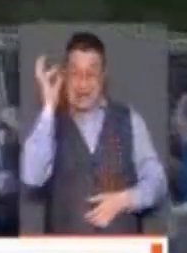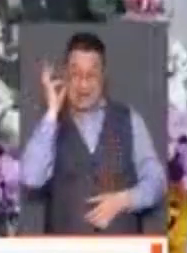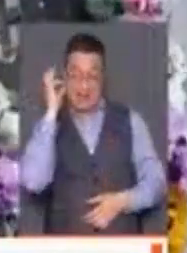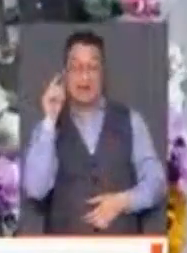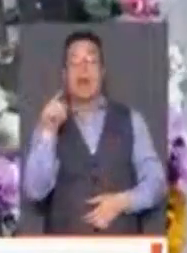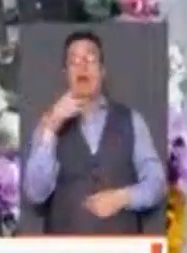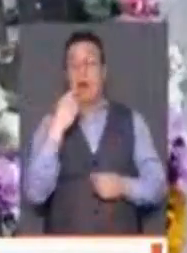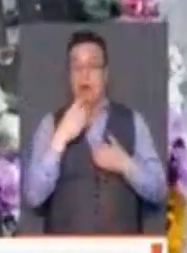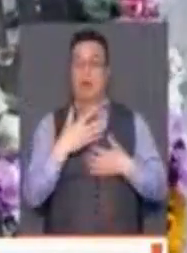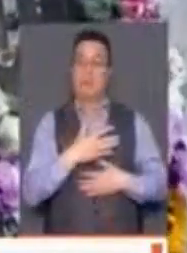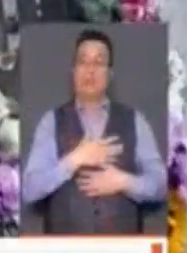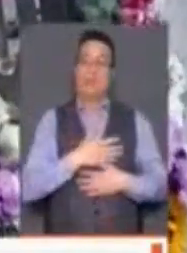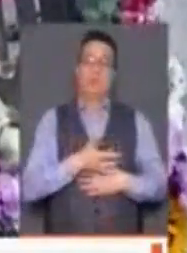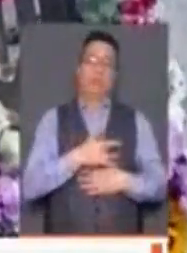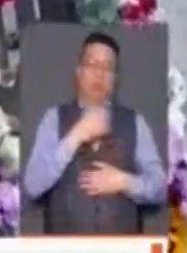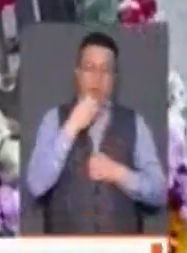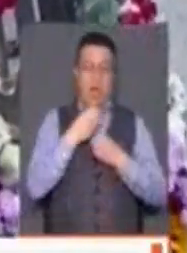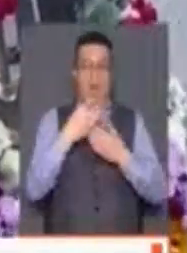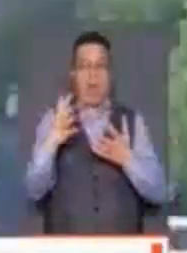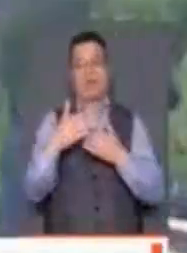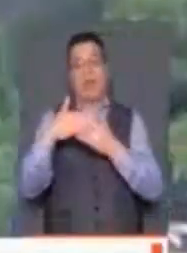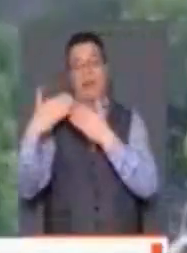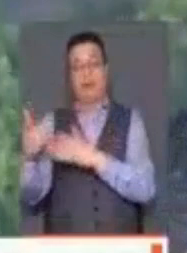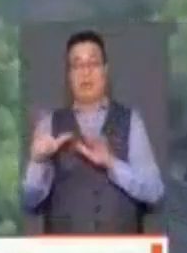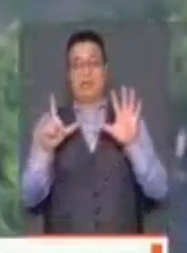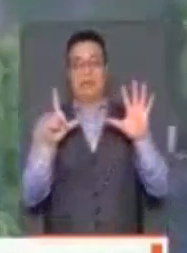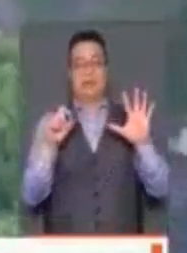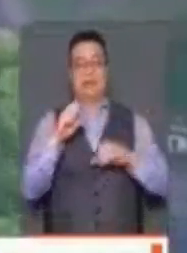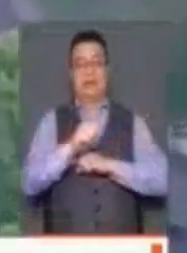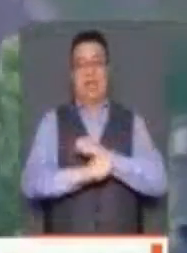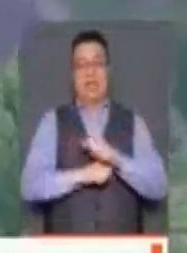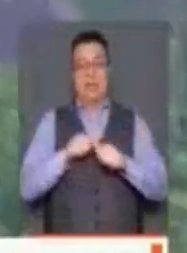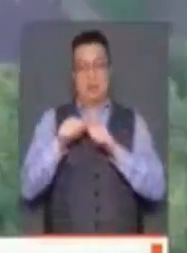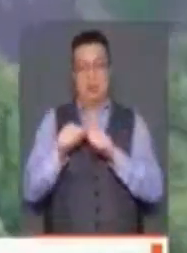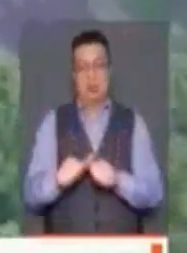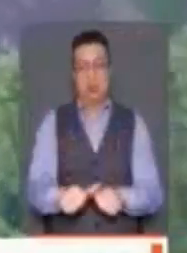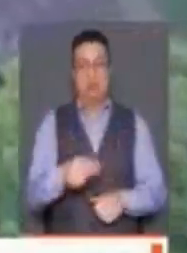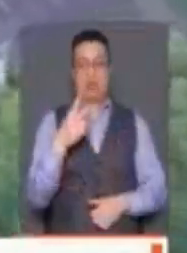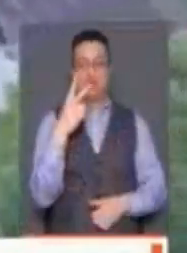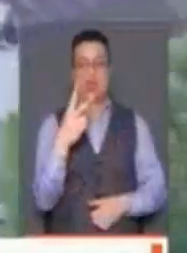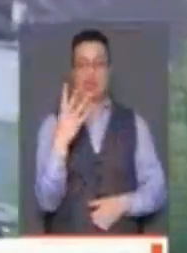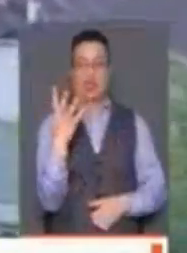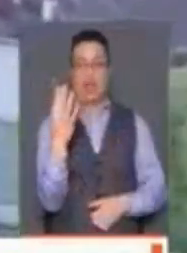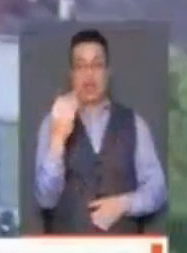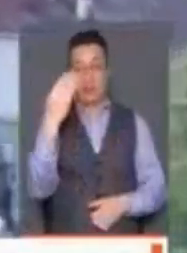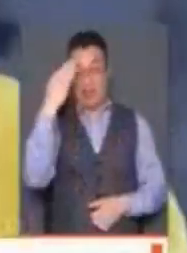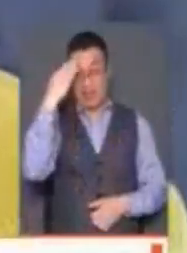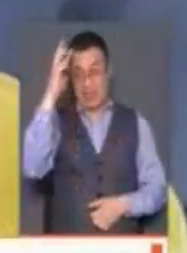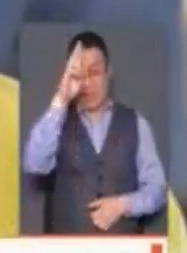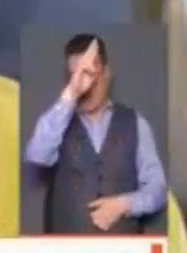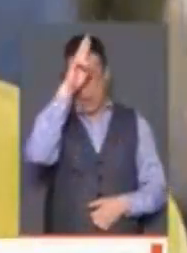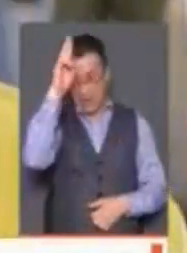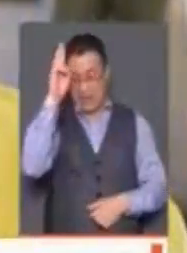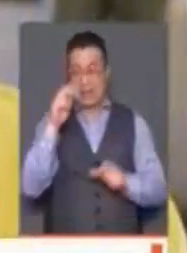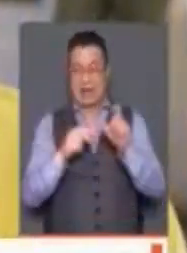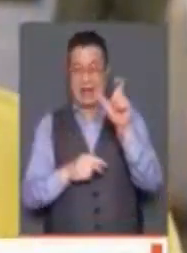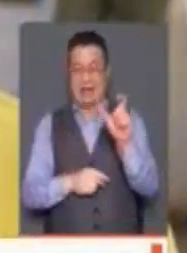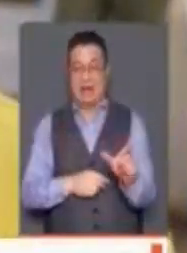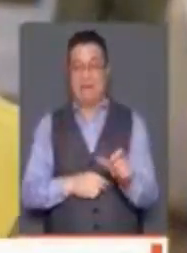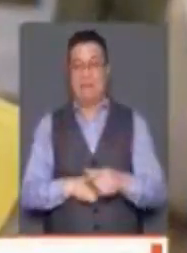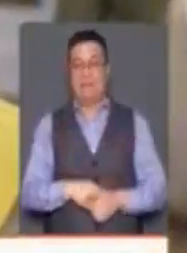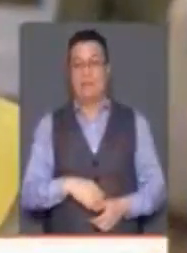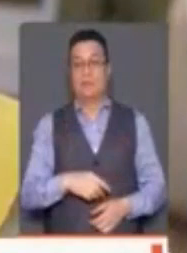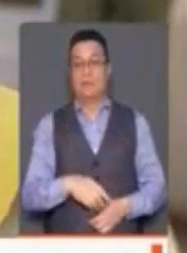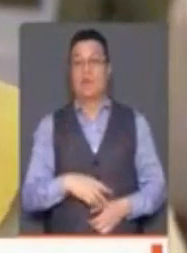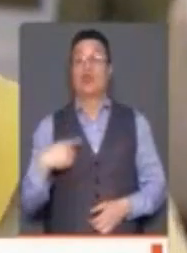por la muerte de la persona que durante 70 años y 214 días fue su reina. Well known, just one